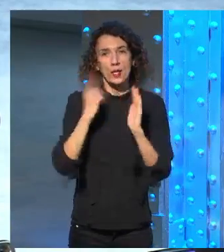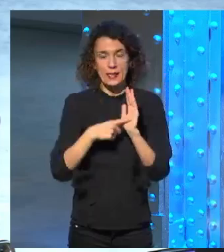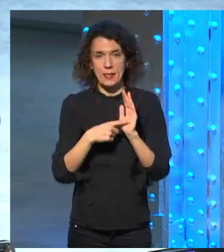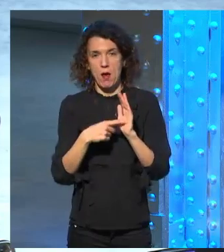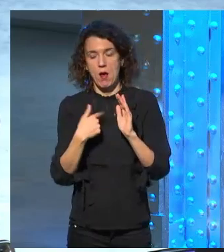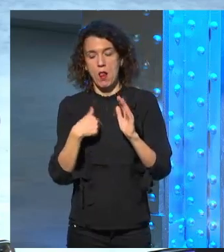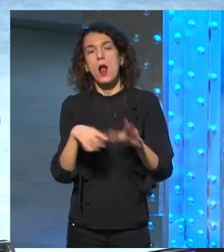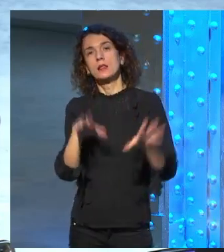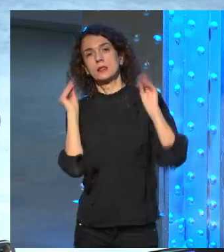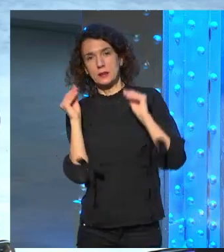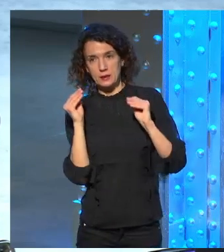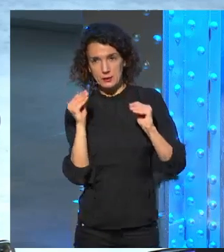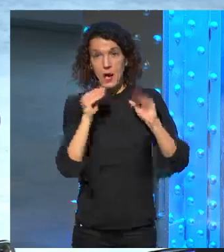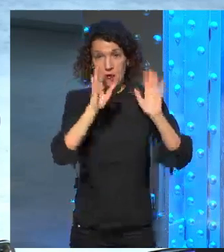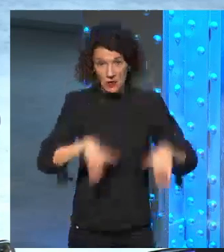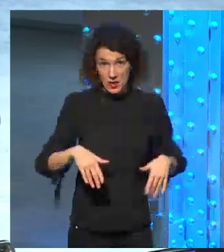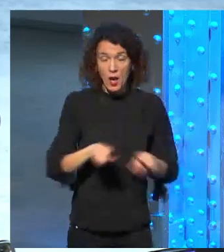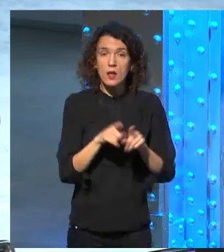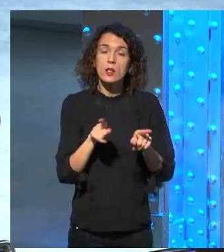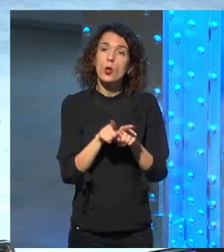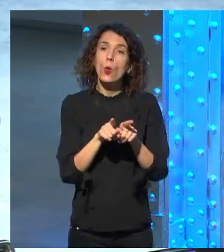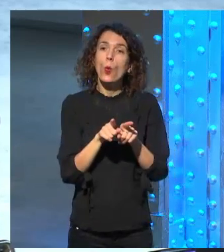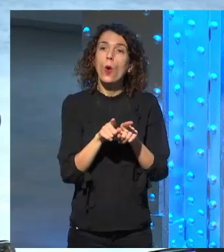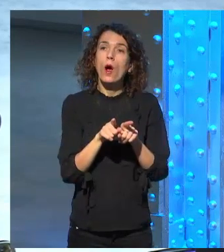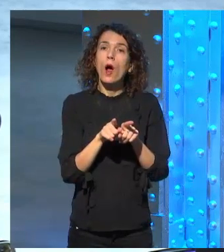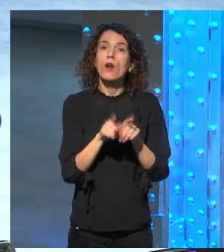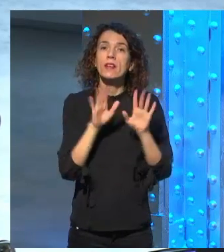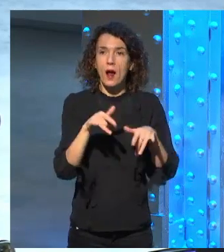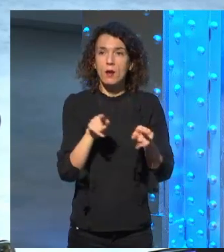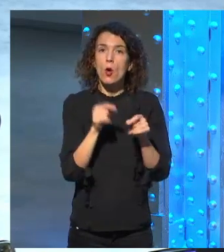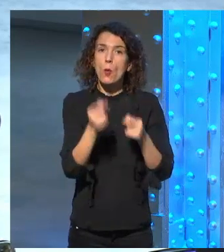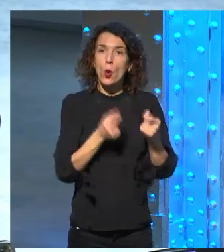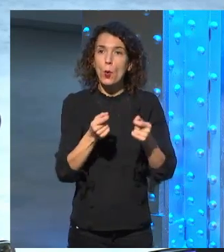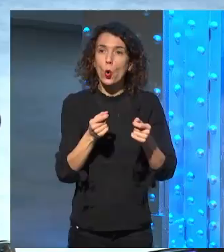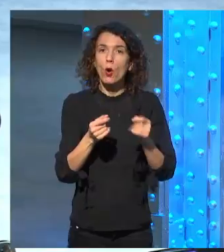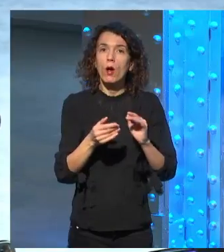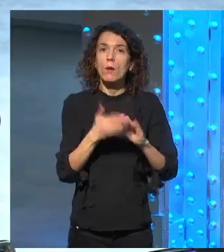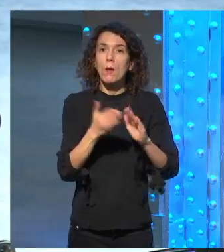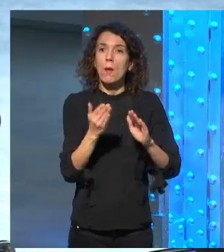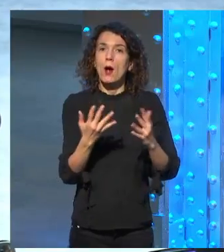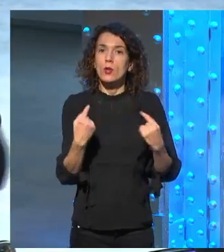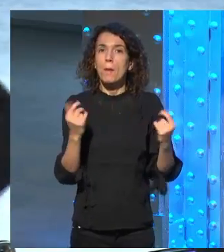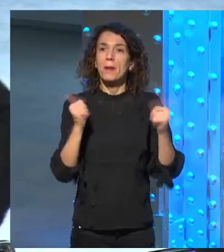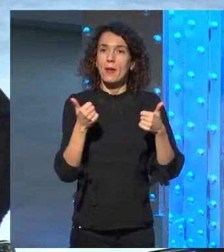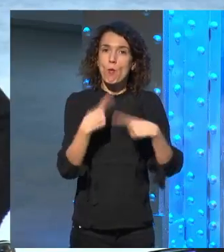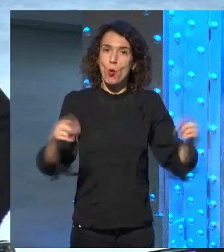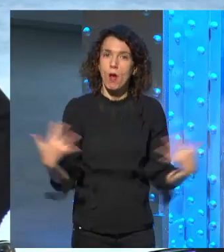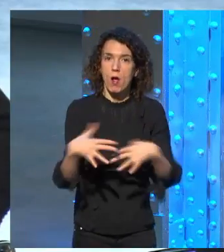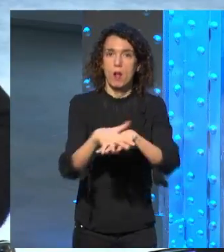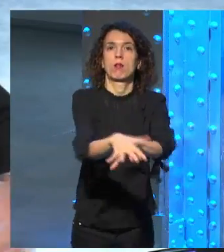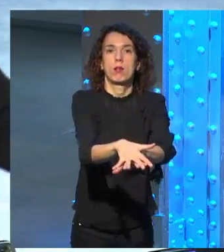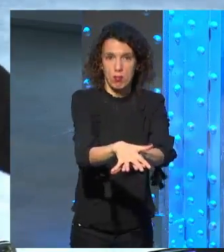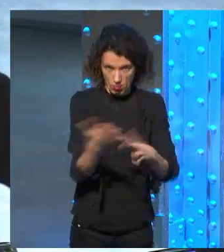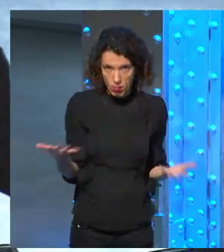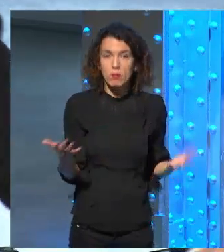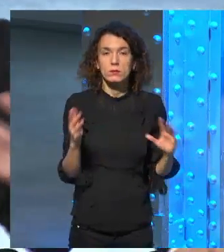entendemos que, vale, sí, él al final el pulso lo encontraremos al final de la frase y nos encontraremos aquí y ya está, no hace falta nada